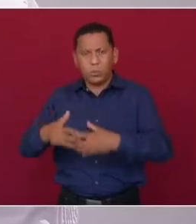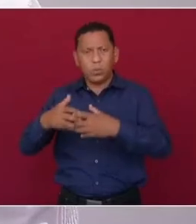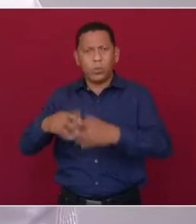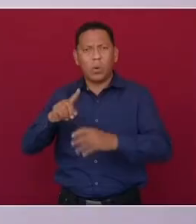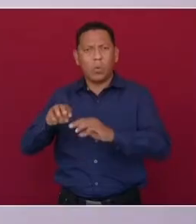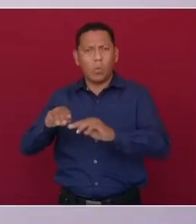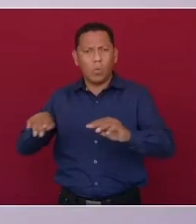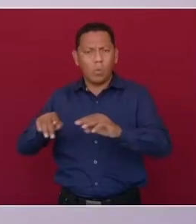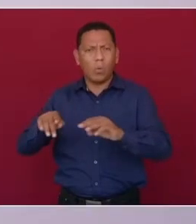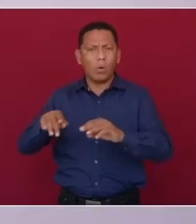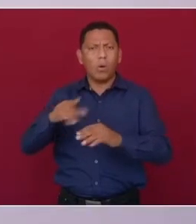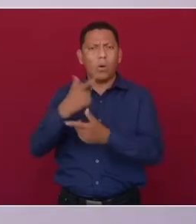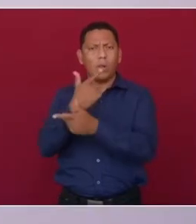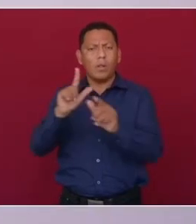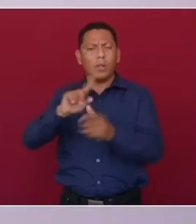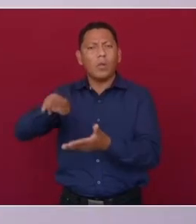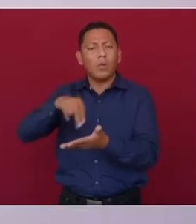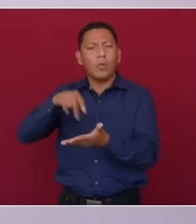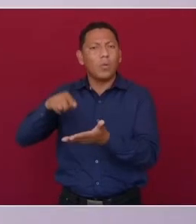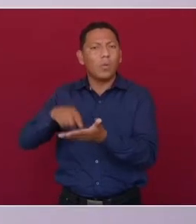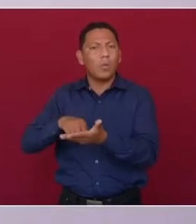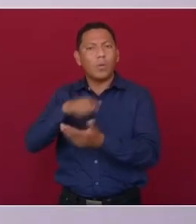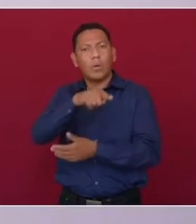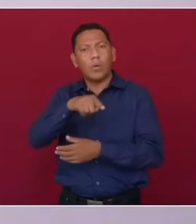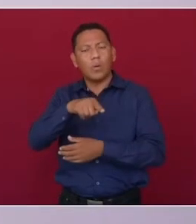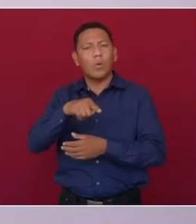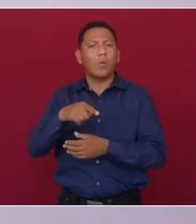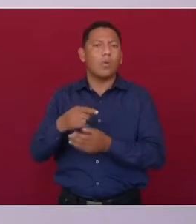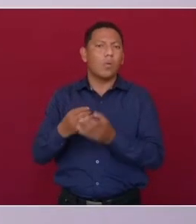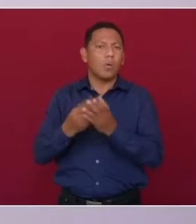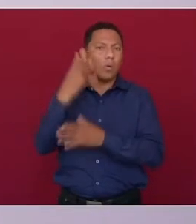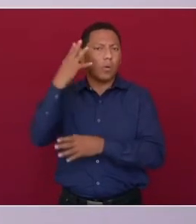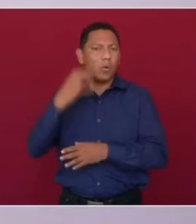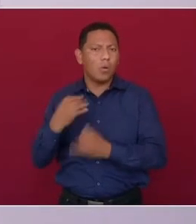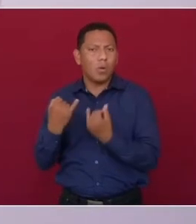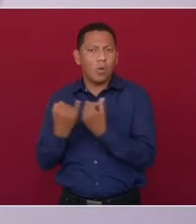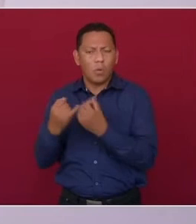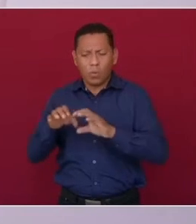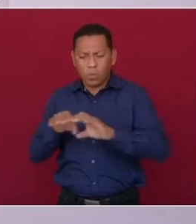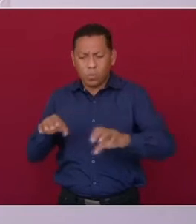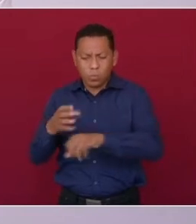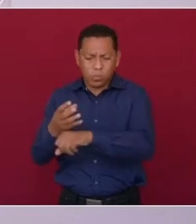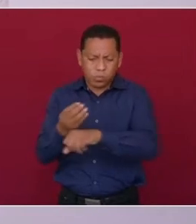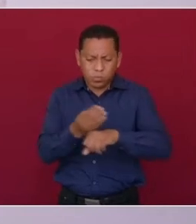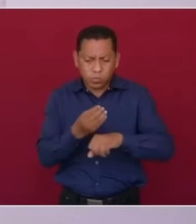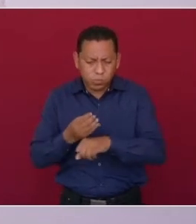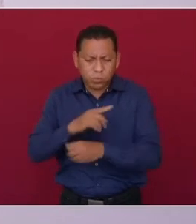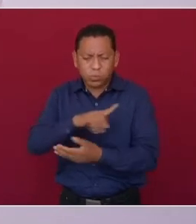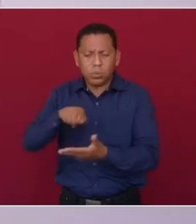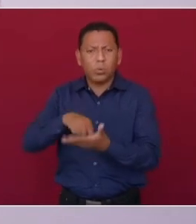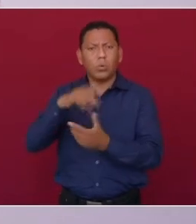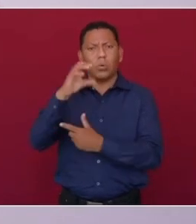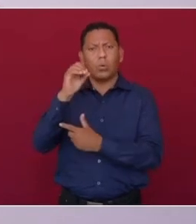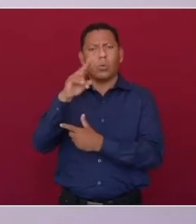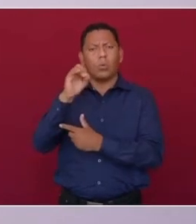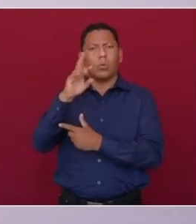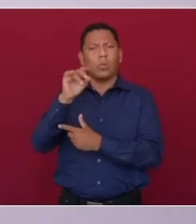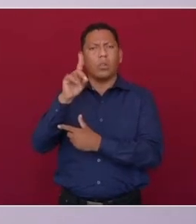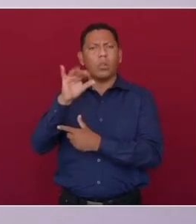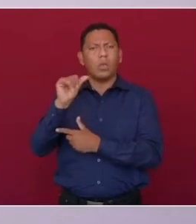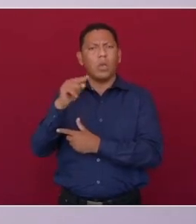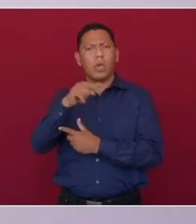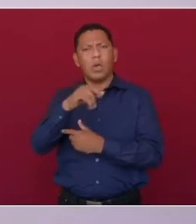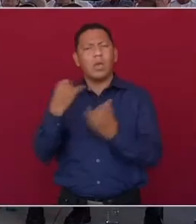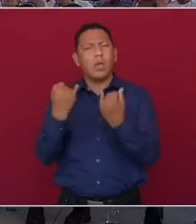Libertad en Nuevo León y en los acueductos de la Concordia, Sinaloa,